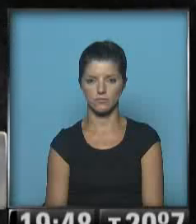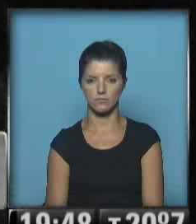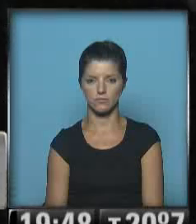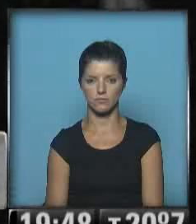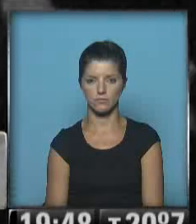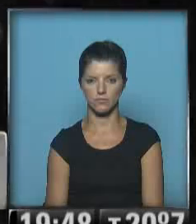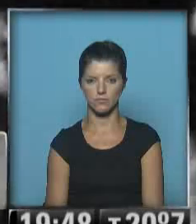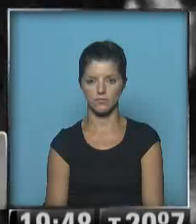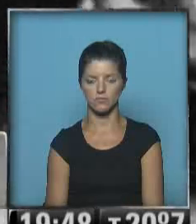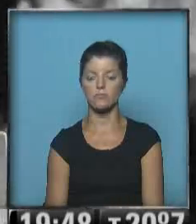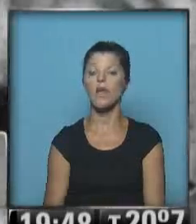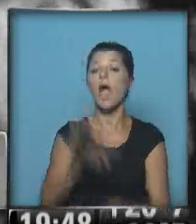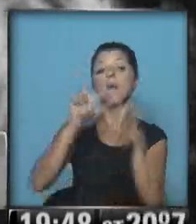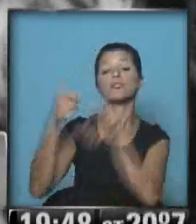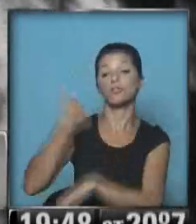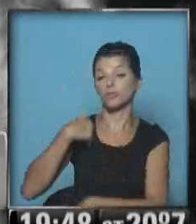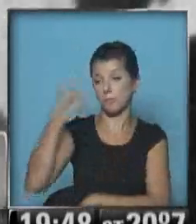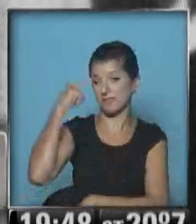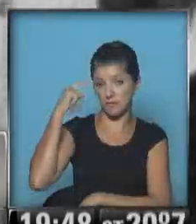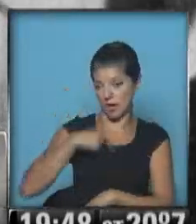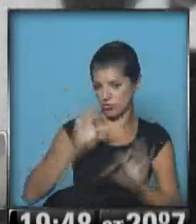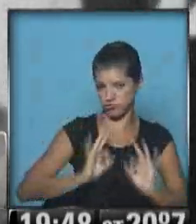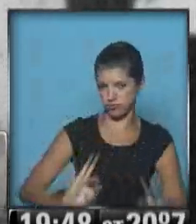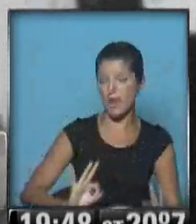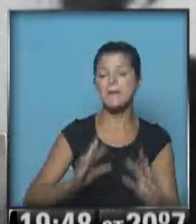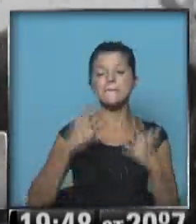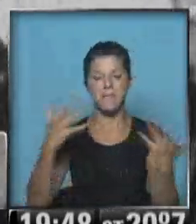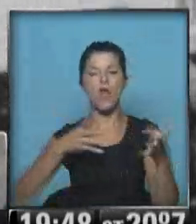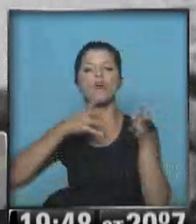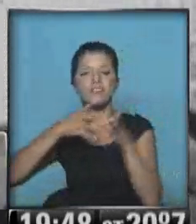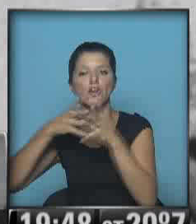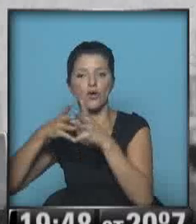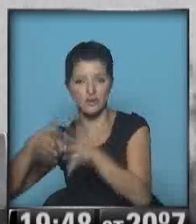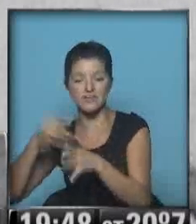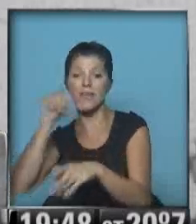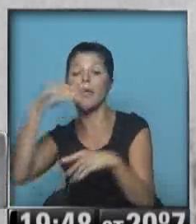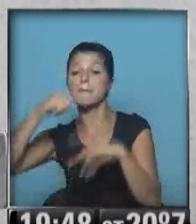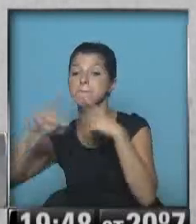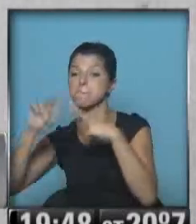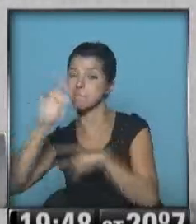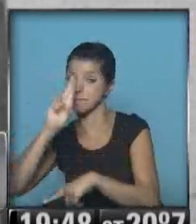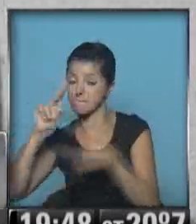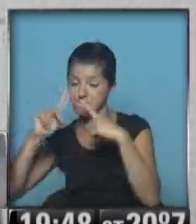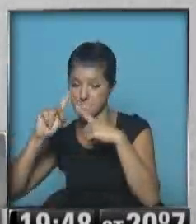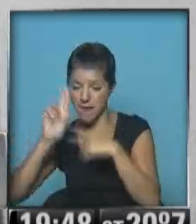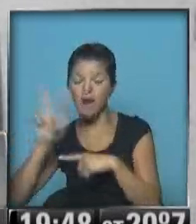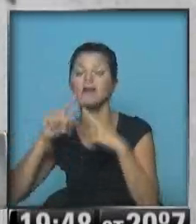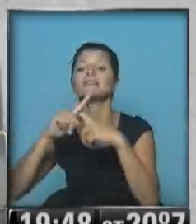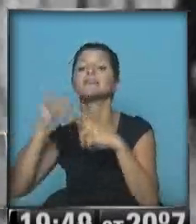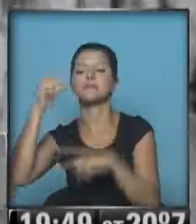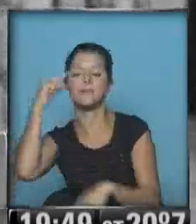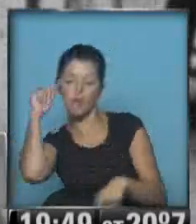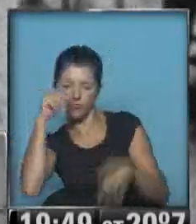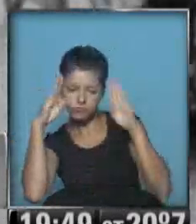chile los argentinos creían estar a salvo pero los terroristas marxistas leninistas vieron al país como un objetivo muy